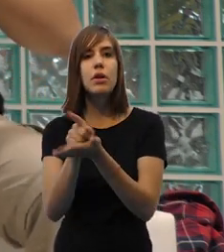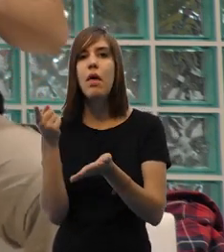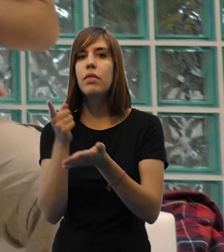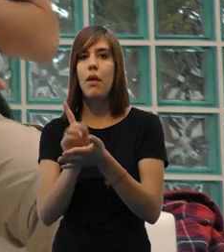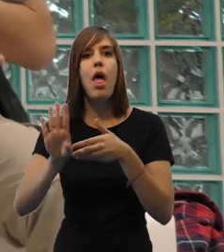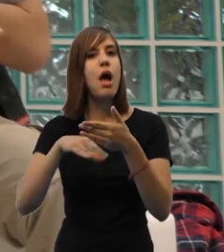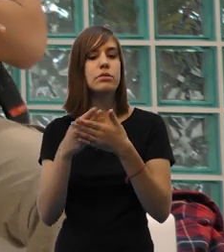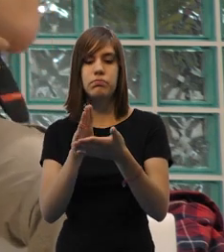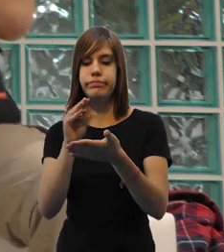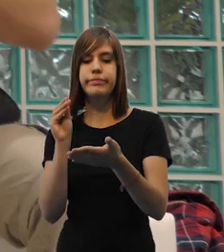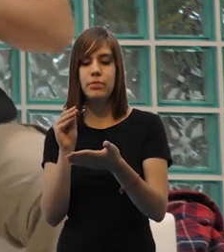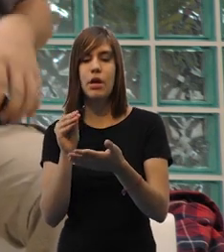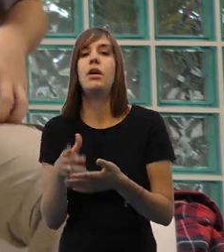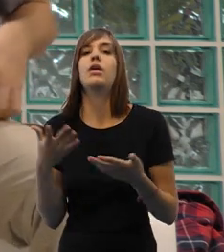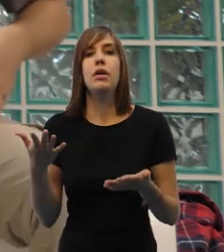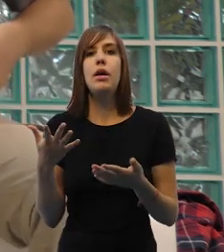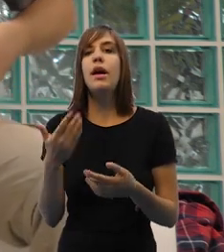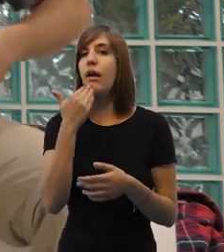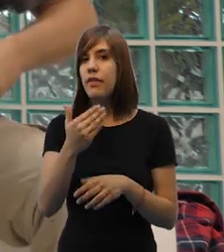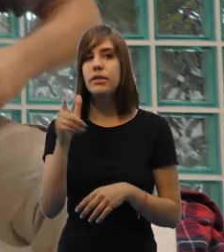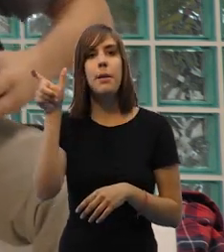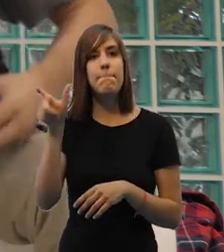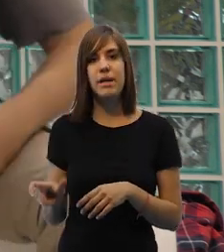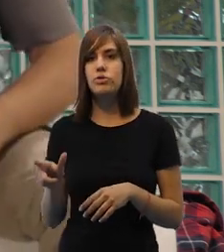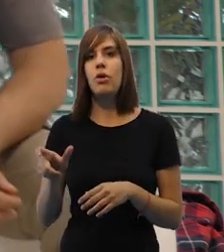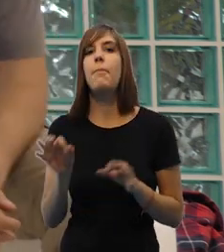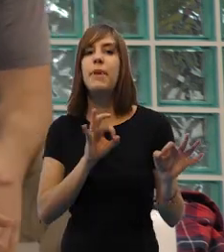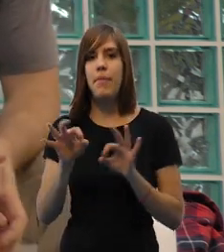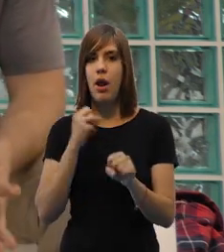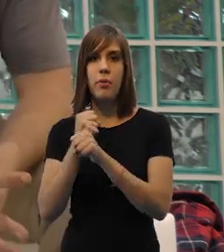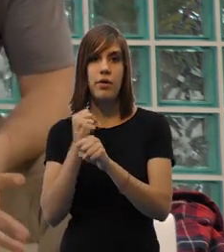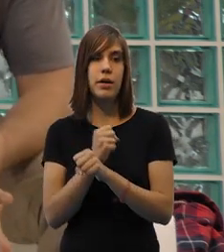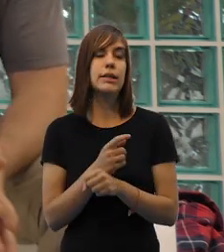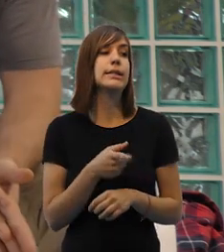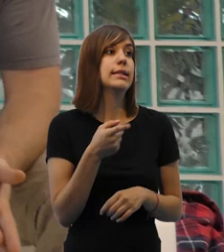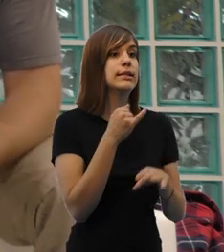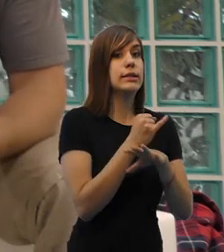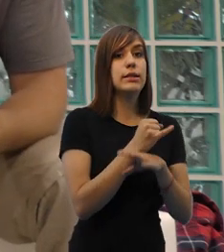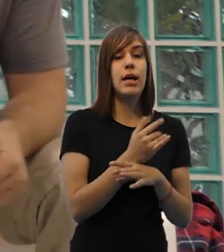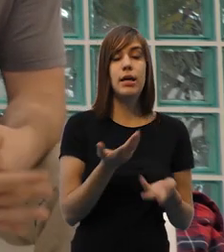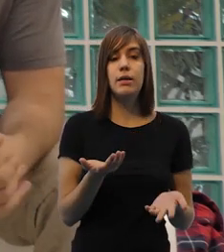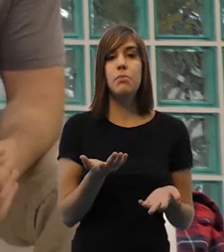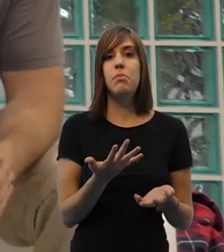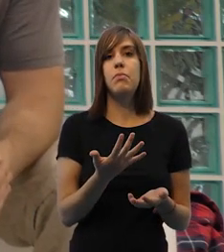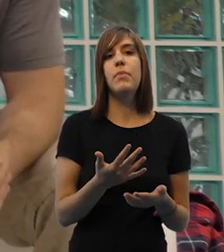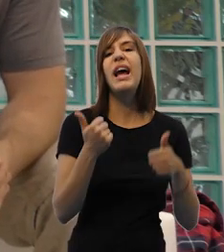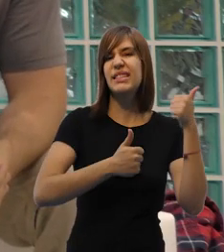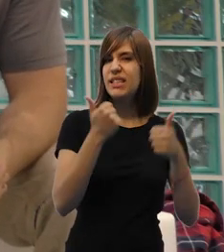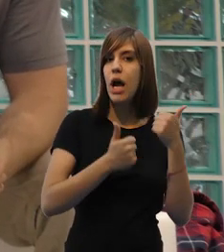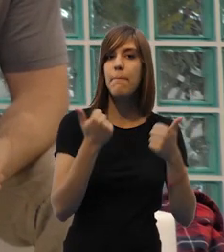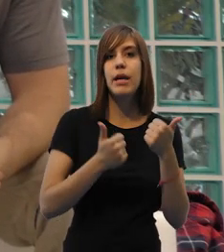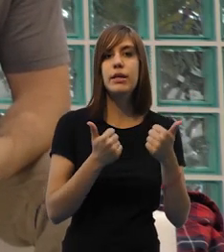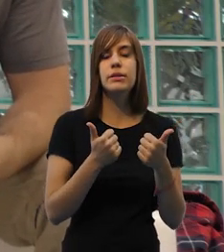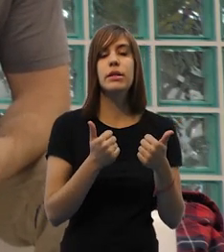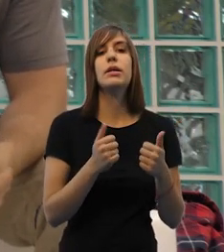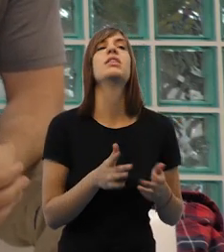tanto las profesoras y allí, sin embargo, como las preparadoras laborales. Y allí, sin embargo, por ejemplo, pues con los exámenes y con